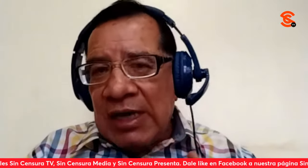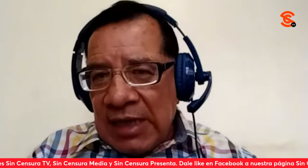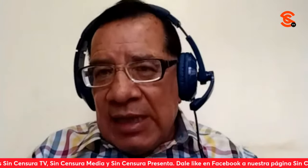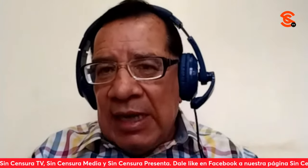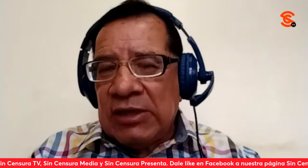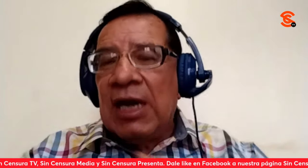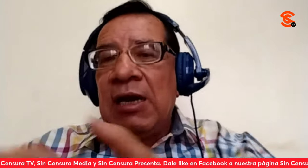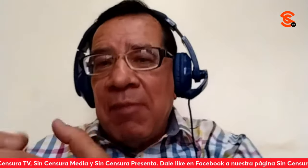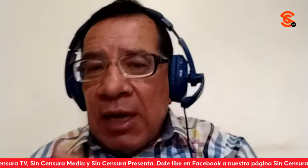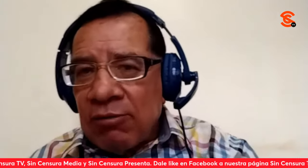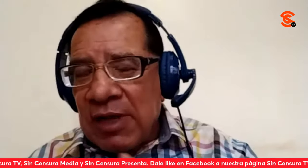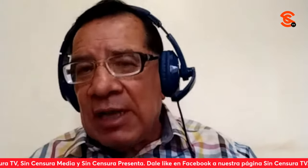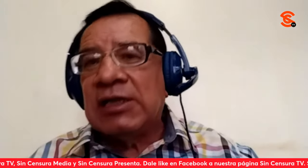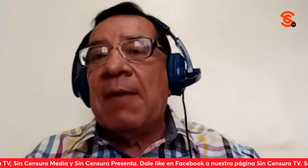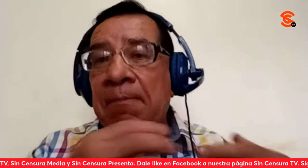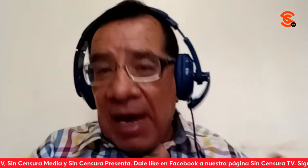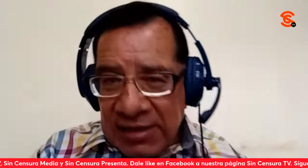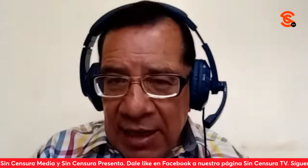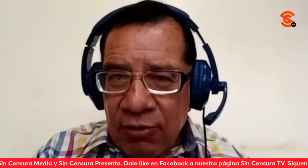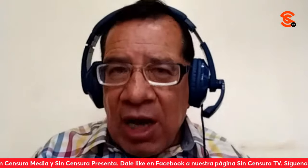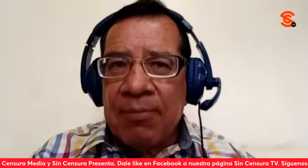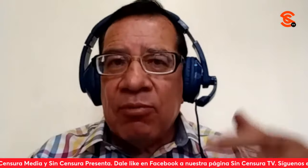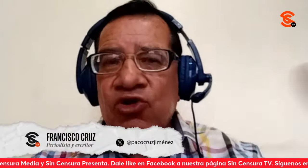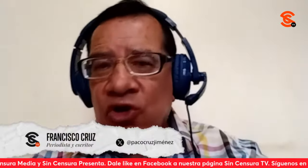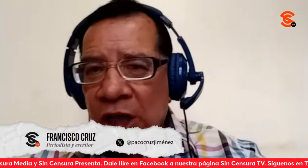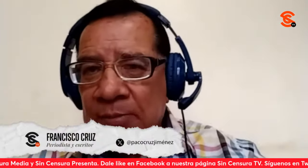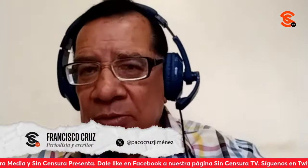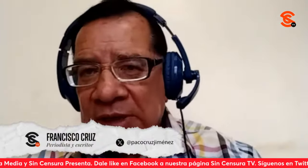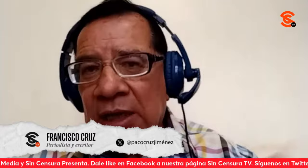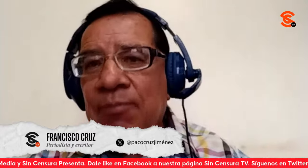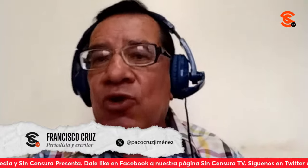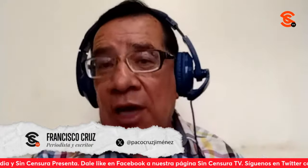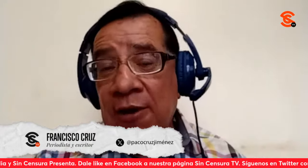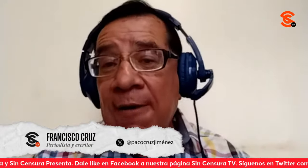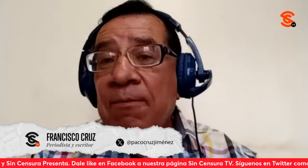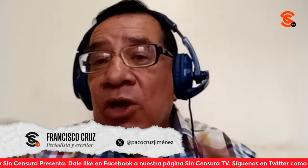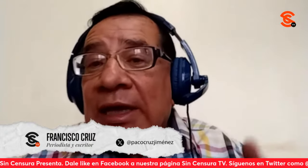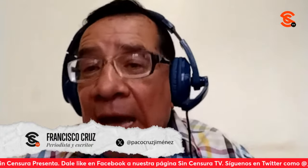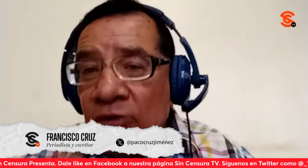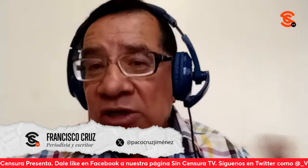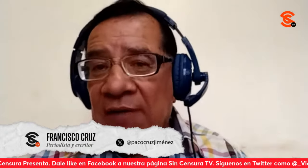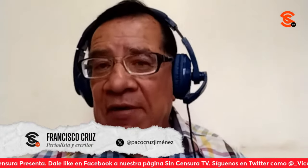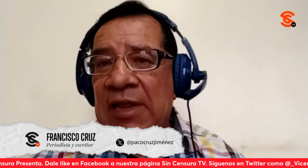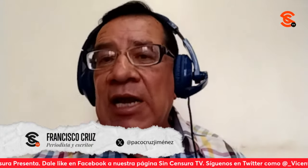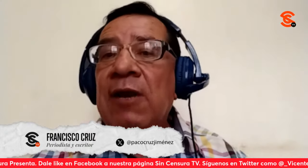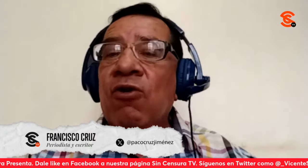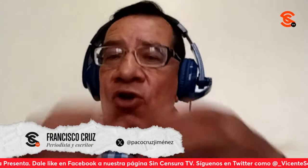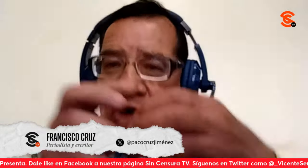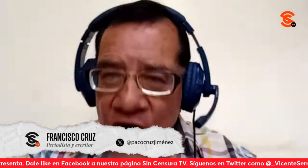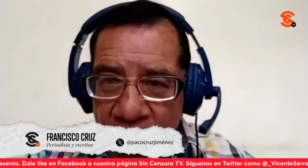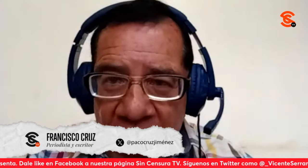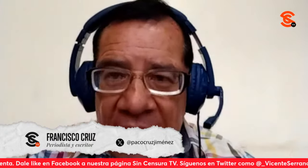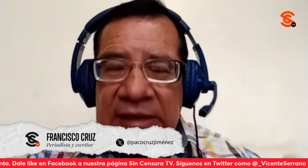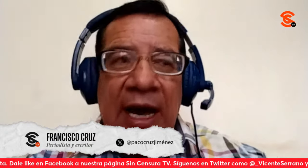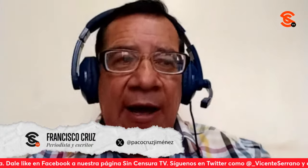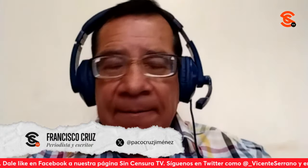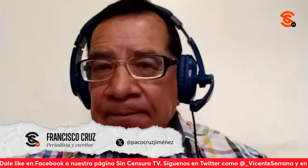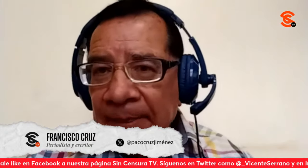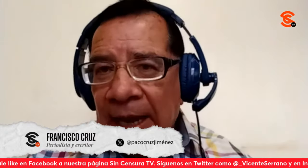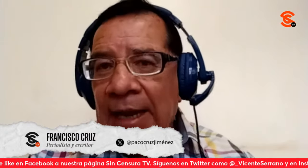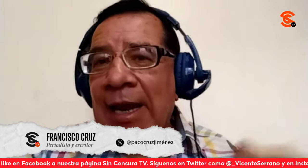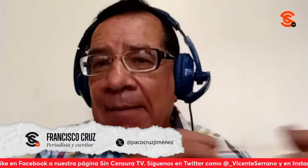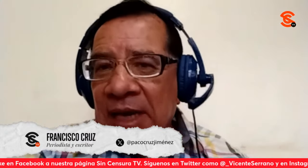Unidos esa derecha en México esa derecha va a estar enojada por mucho tiempo Vicente Por qué Porque ya no es el fentanilo no